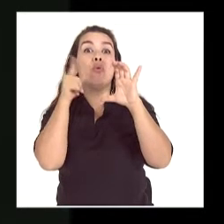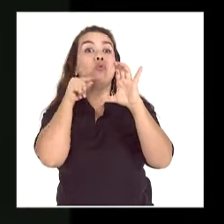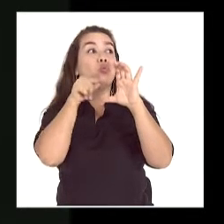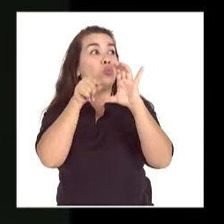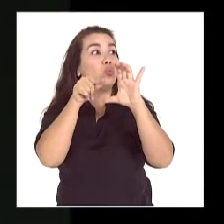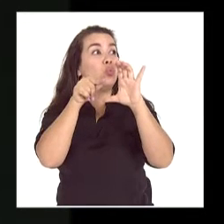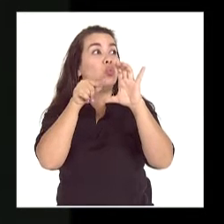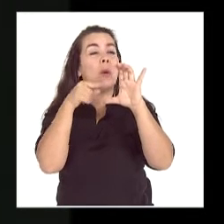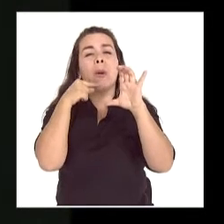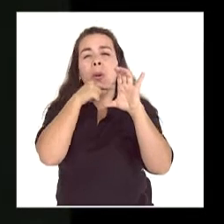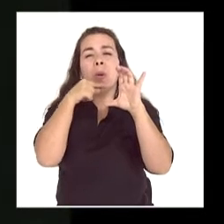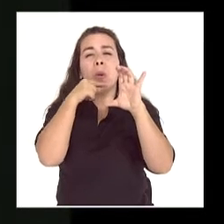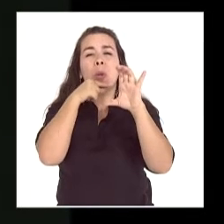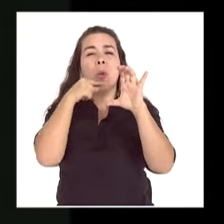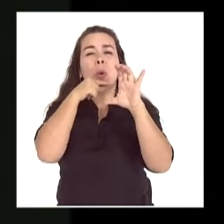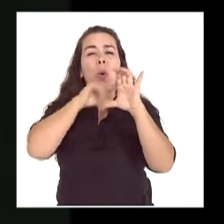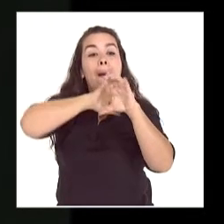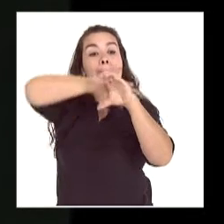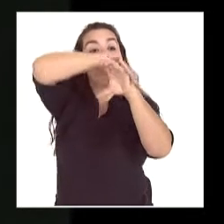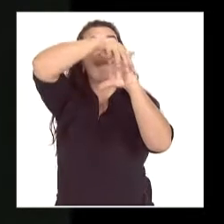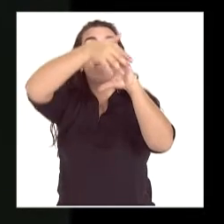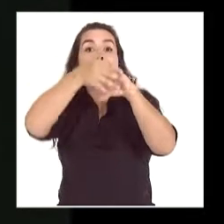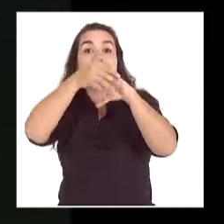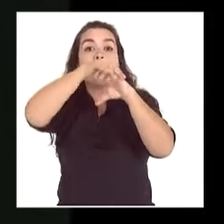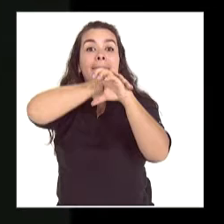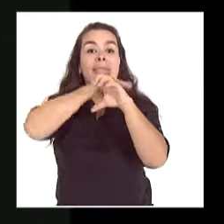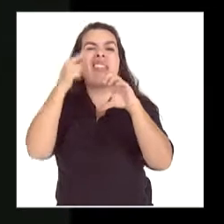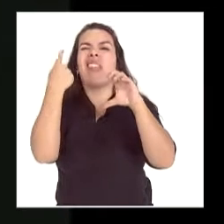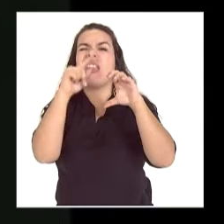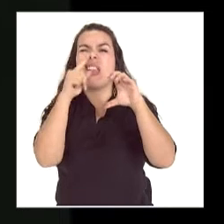corte pero rojo en la parte superficial es